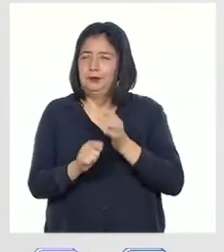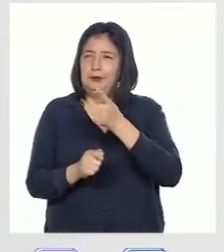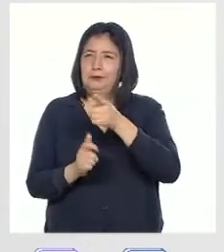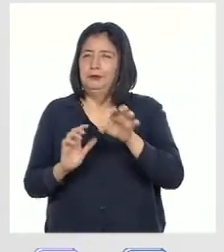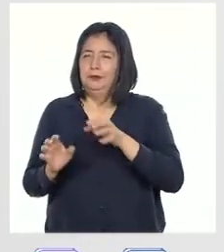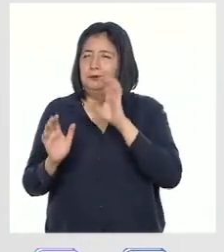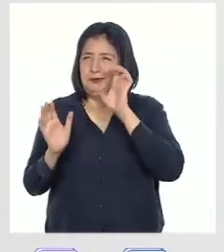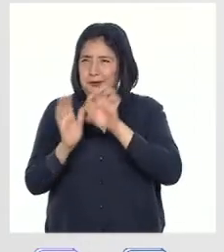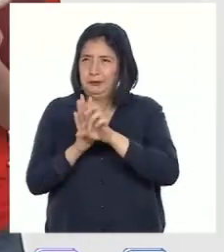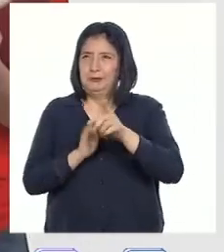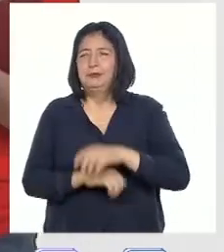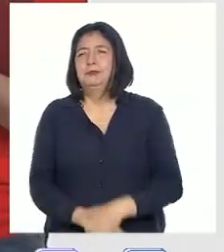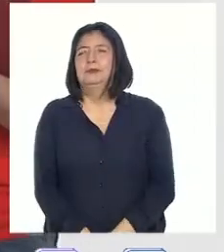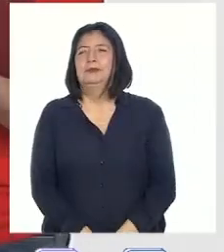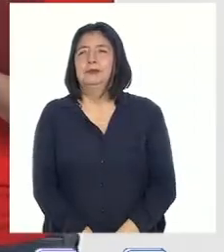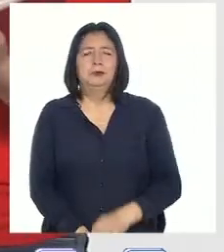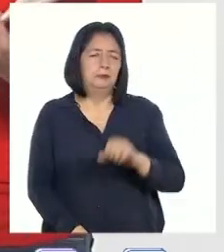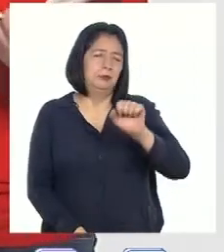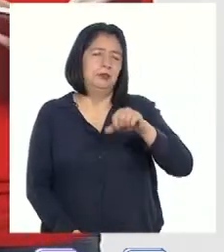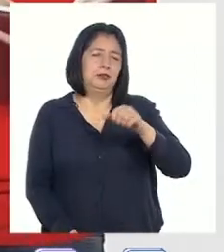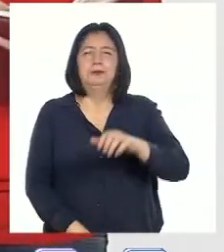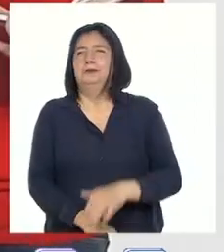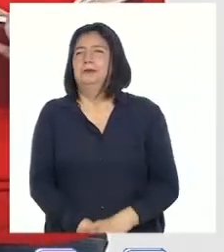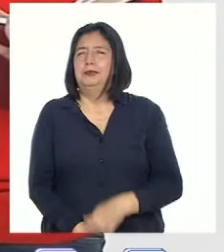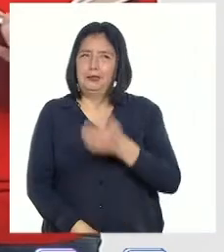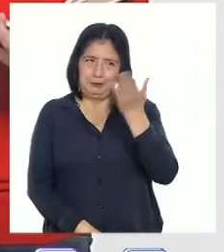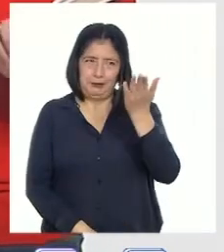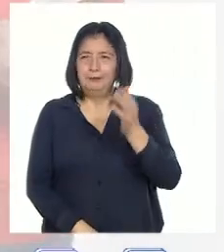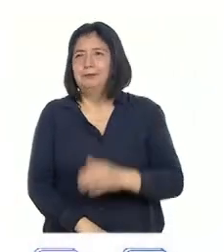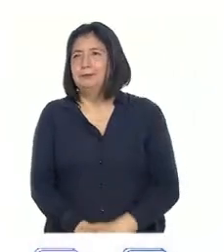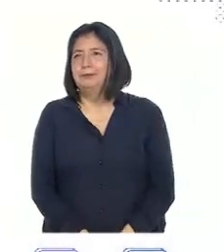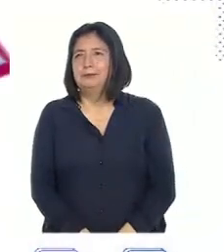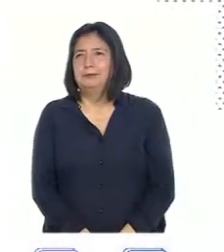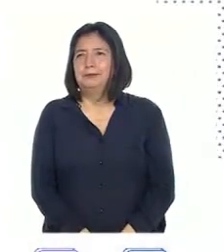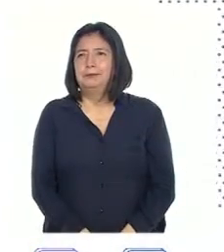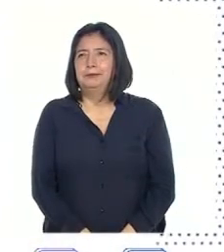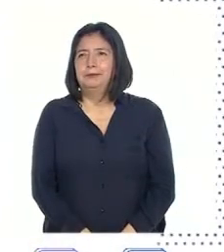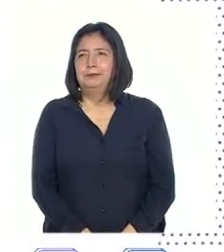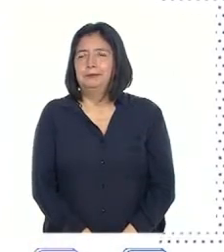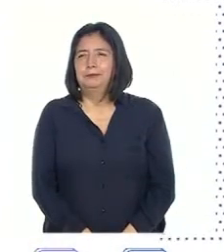realizarías como ejemplo? Por supuesto, aquí van.